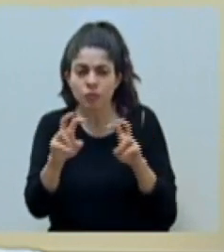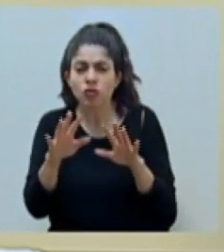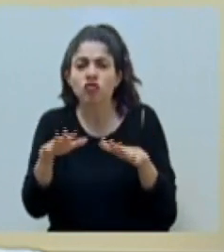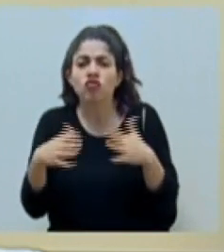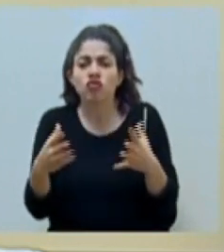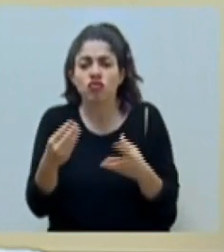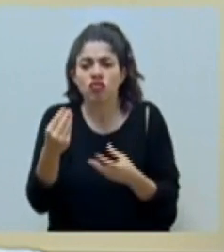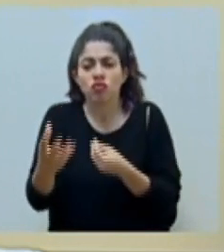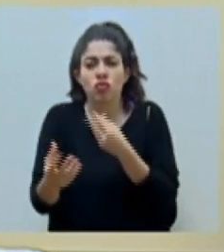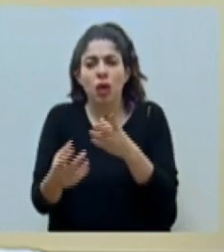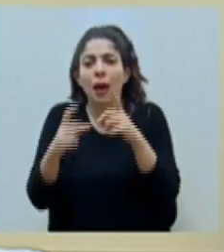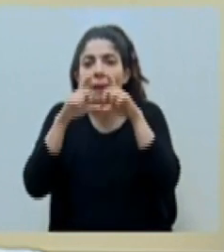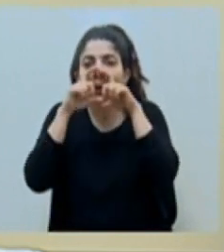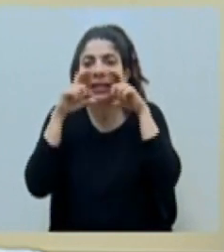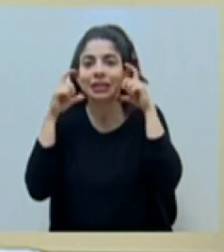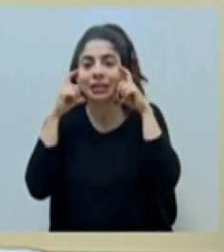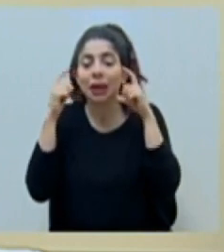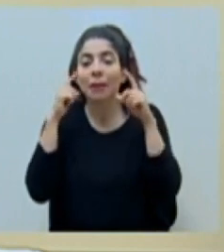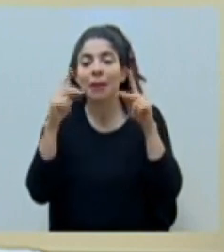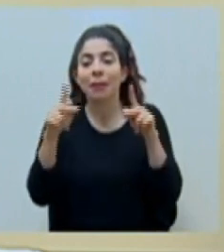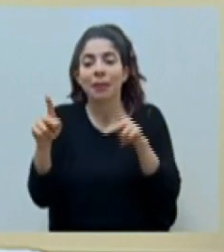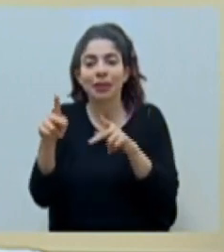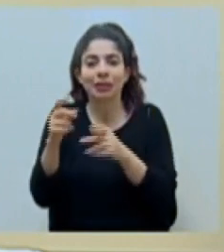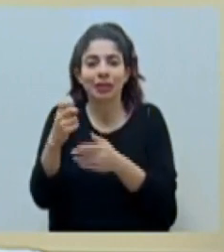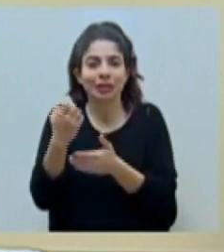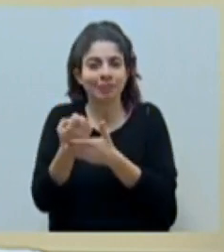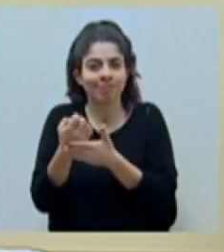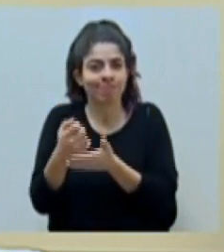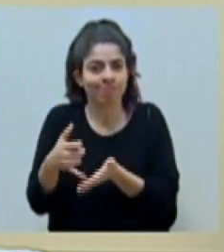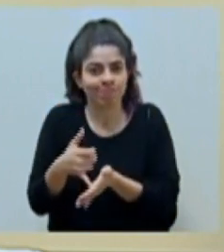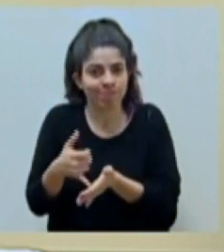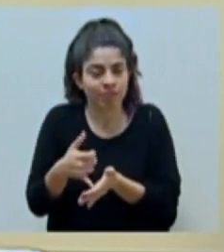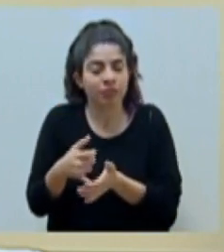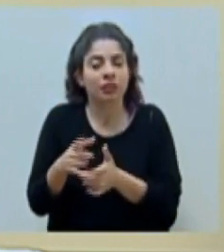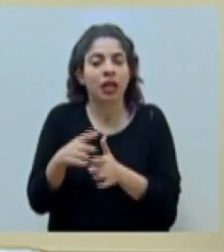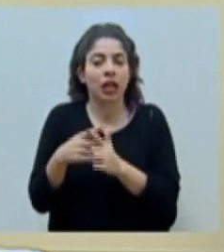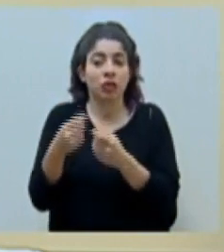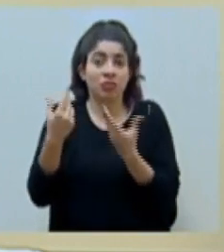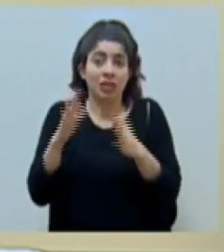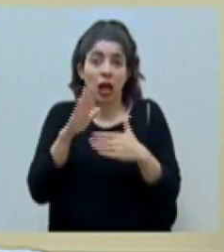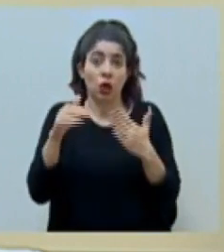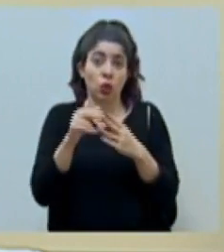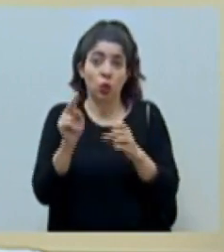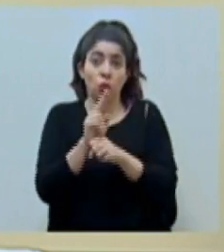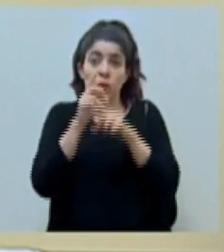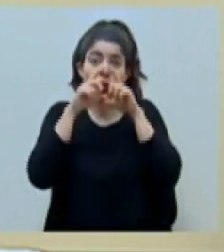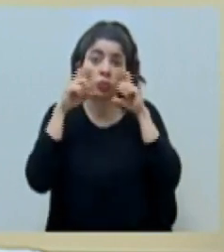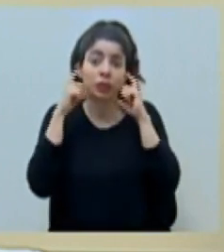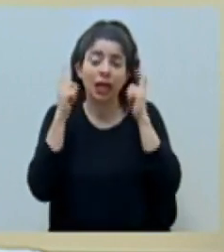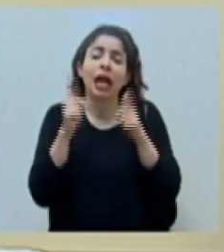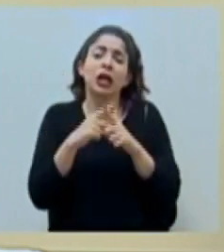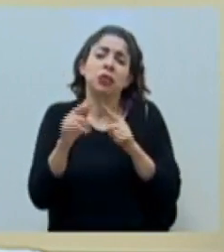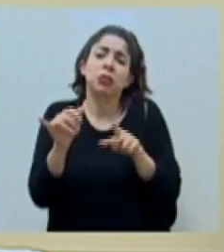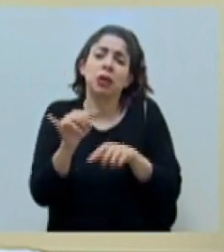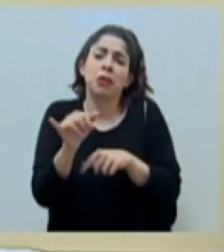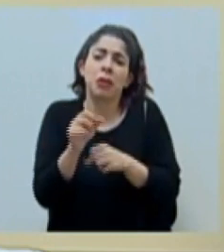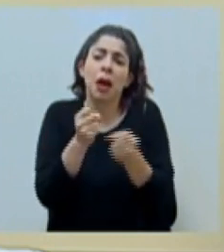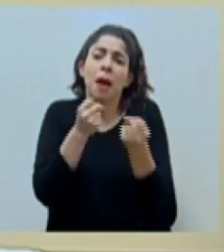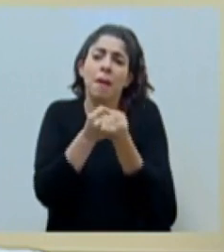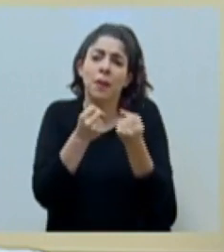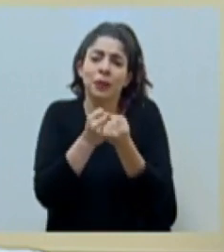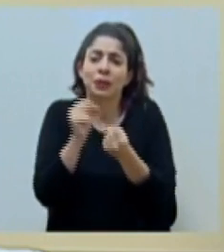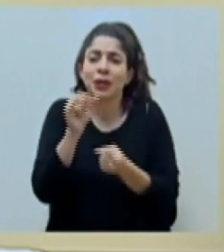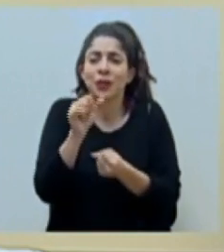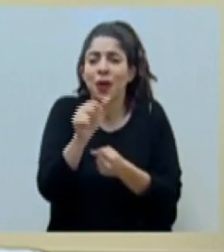suministrar de mascarillas a la población más vulnerable. Y pues ya todos usamos la mascarilla, entonces también apoyar, como en